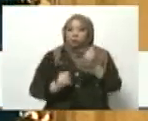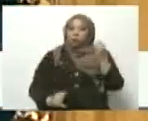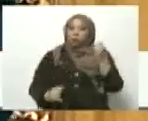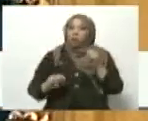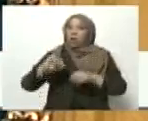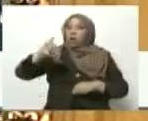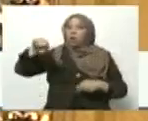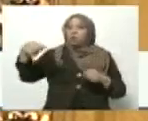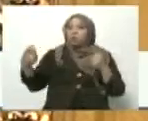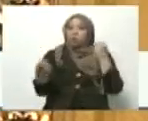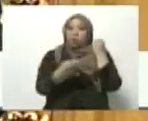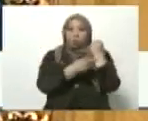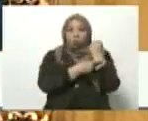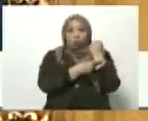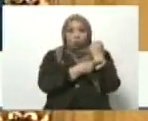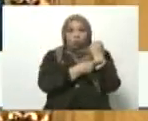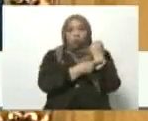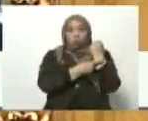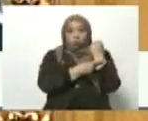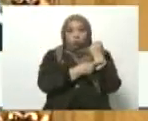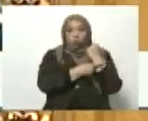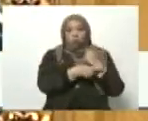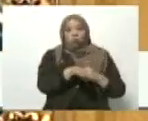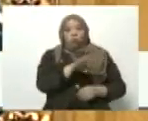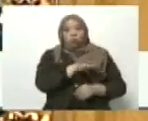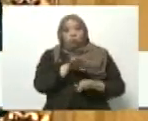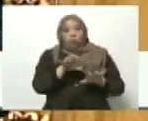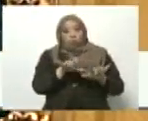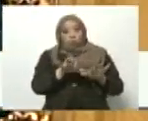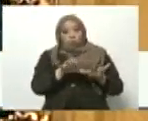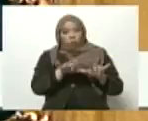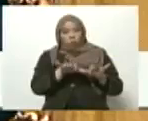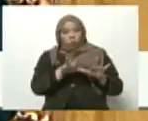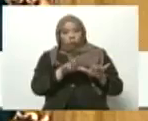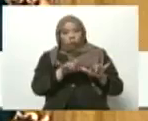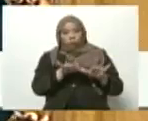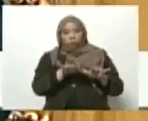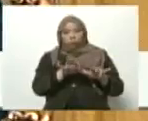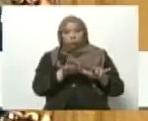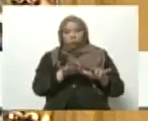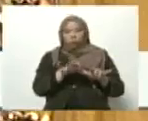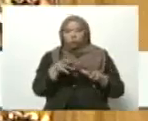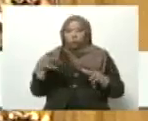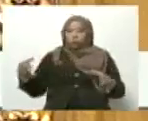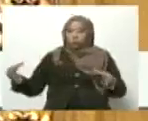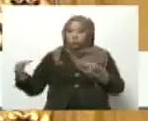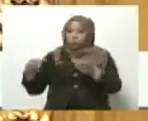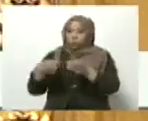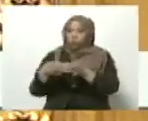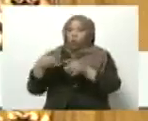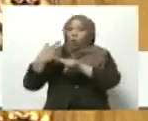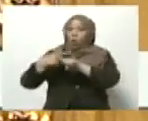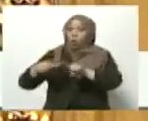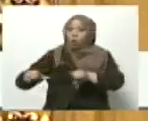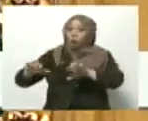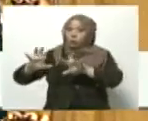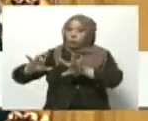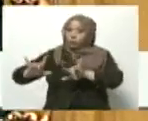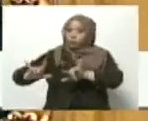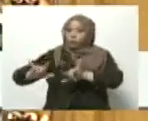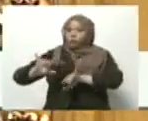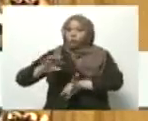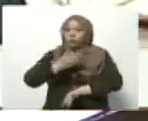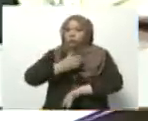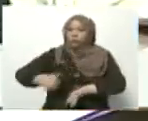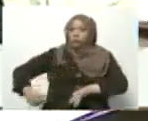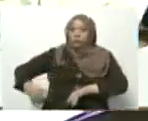Guaidó, pero cuando el propio secretario del Tesoro, Mnuchin, del presidente Trump, decía,